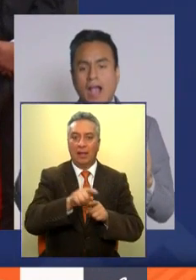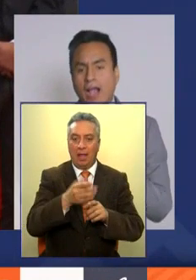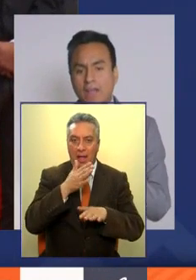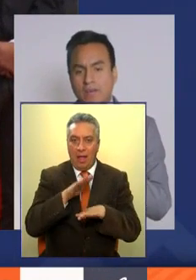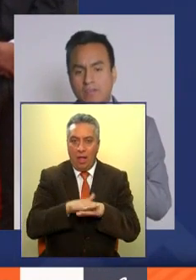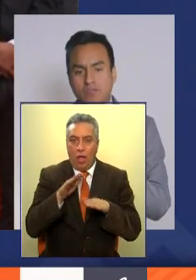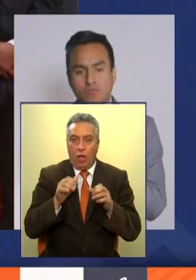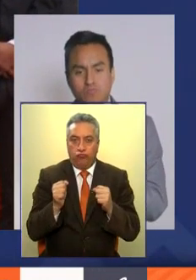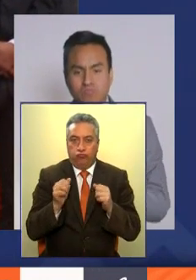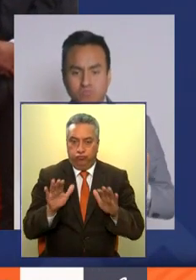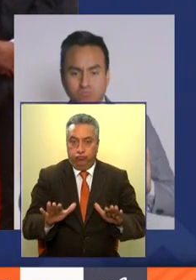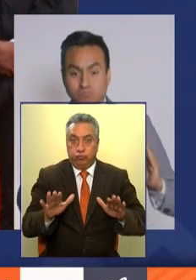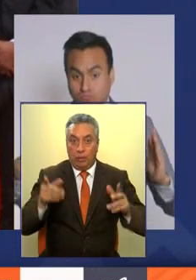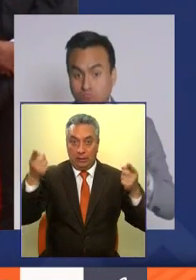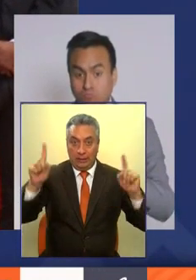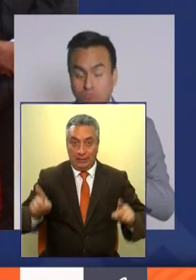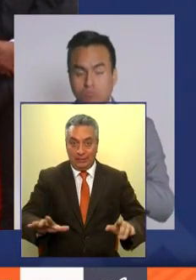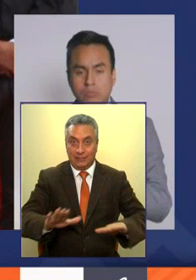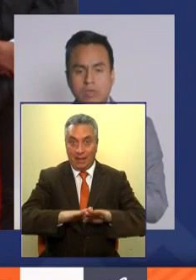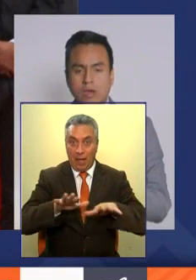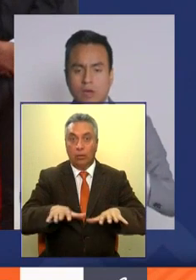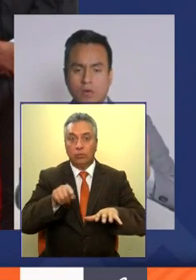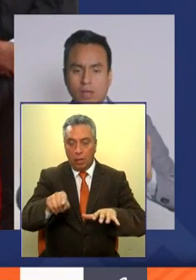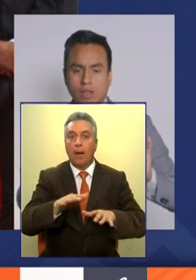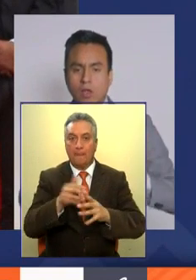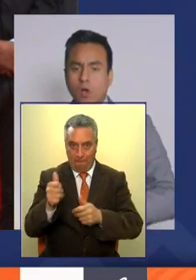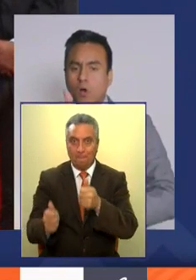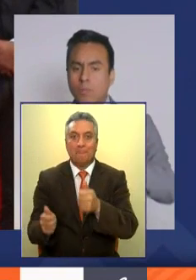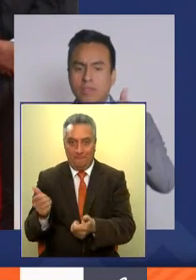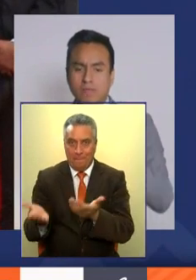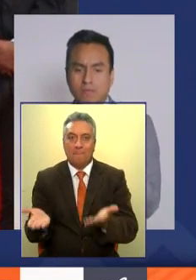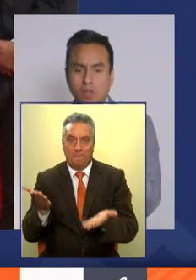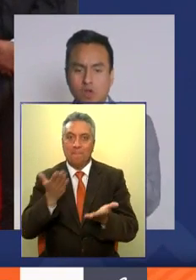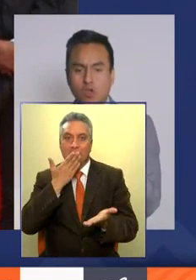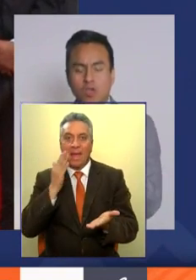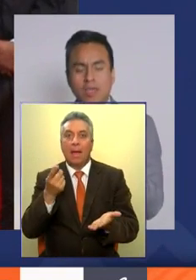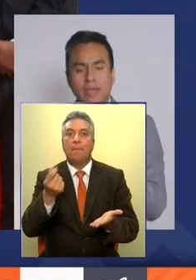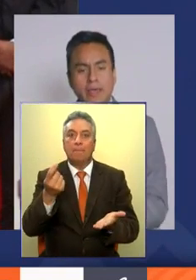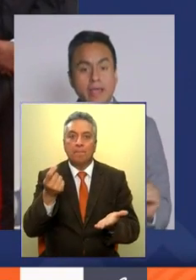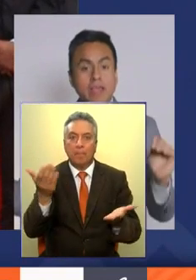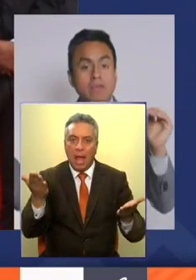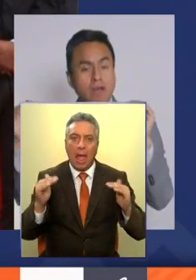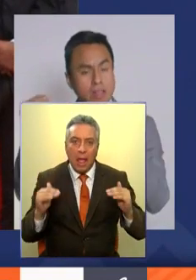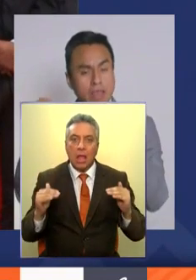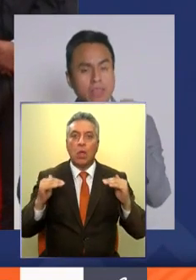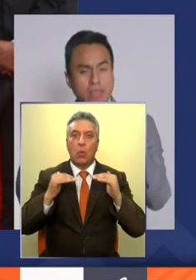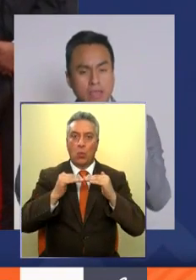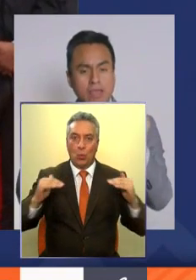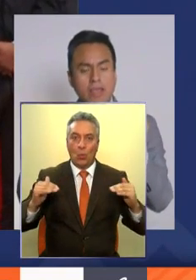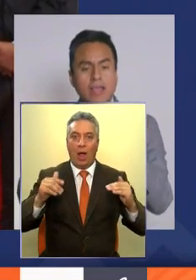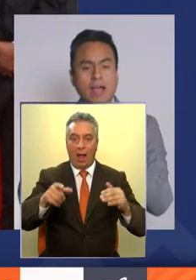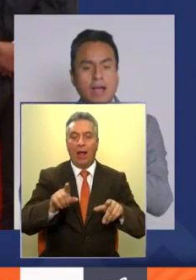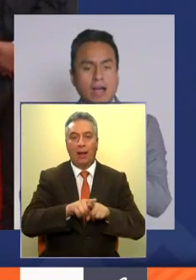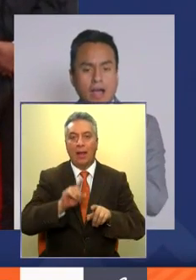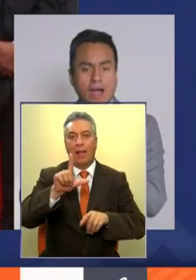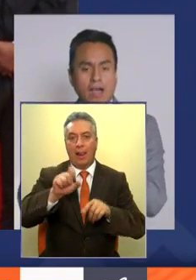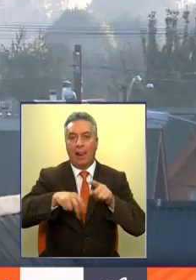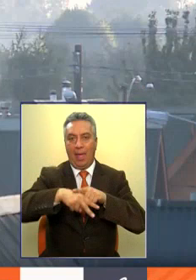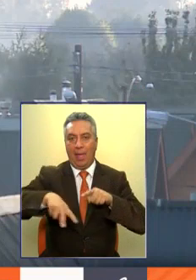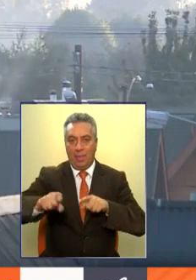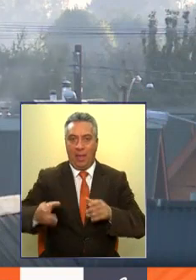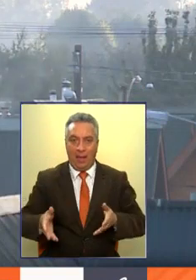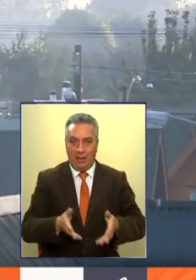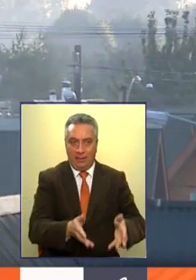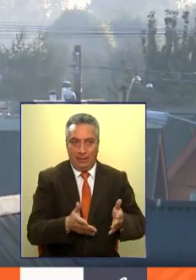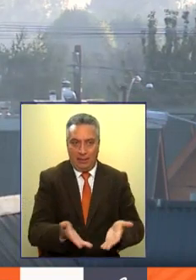base a electricidad sea competitiva y tenga un costo equivalente a la calefacción en base a leña.